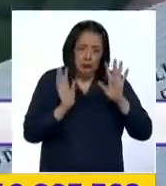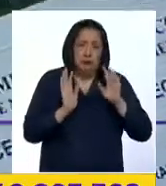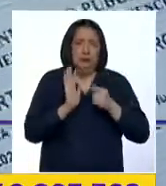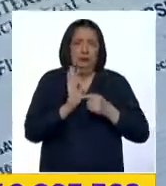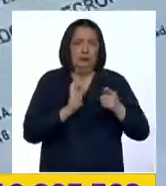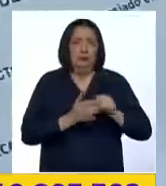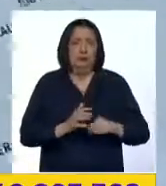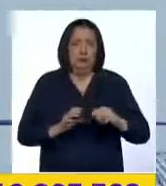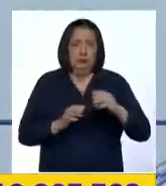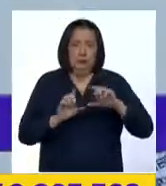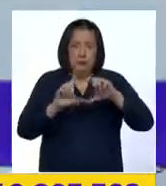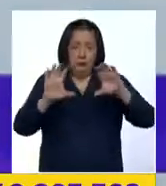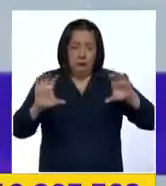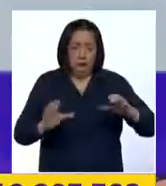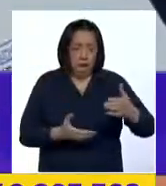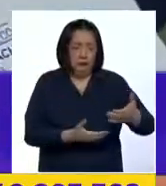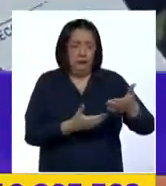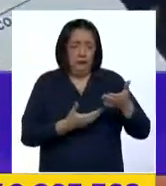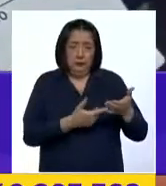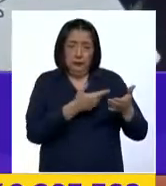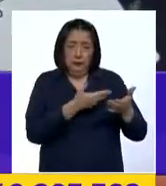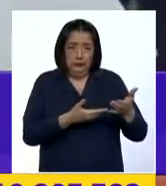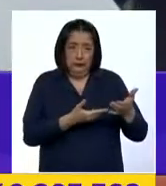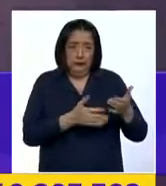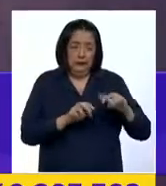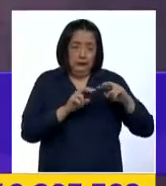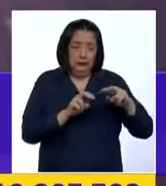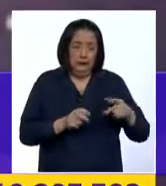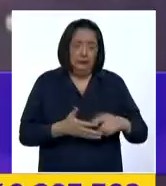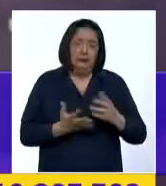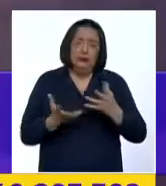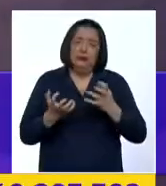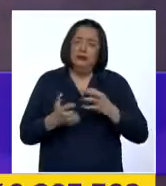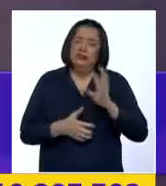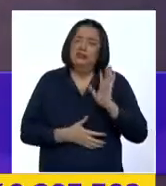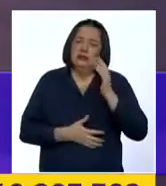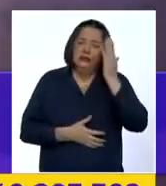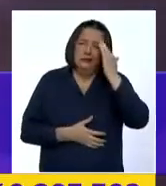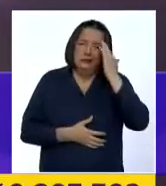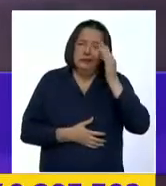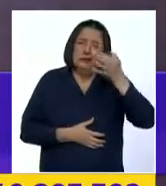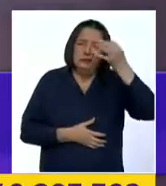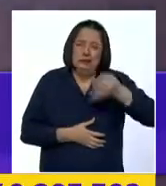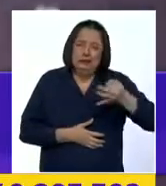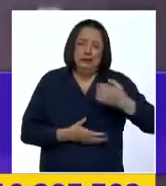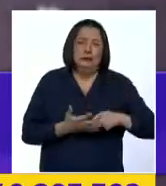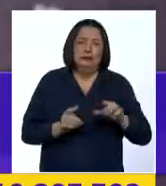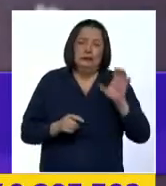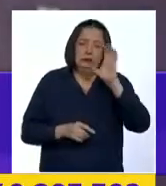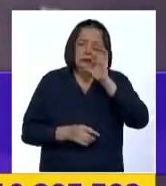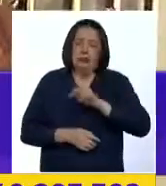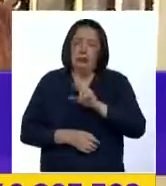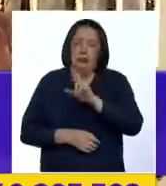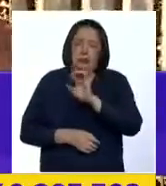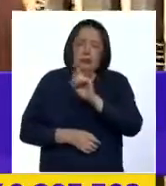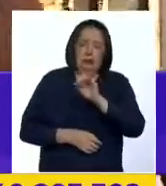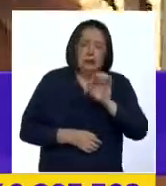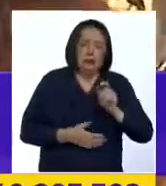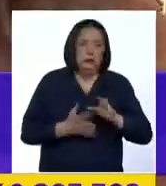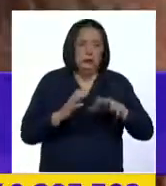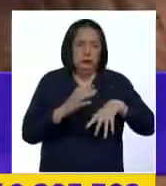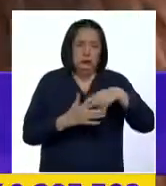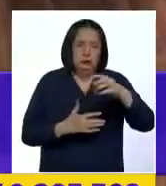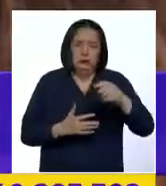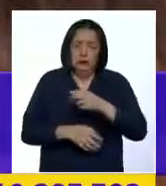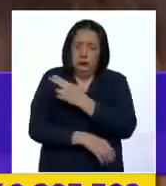Con el certificado de necropsia en manos, solo quiere encontrar la verdad. Una verdad que también busca Roxana Lapa. Afuera, en el